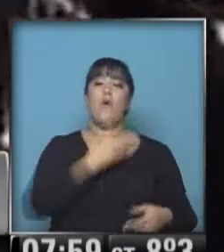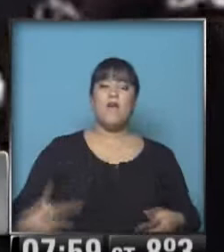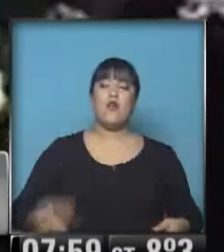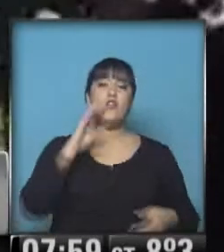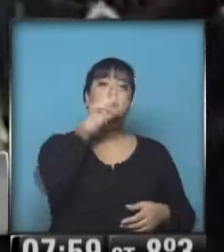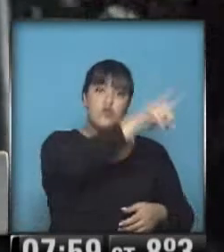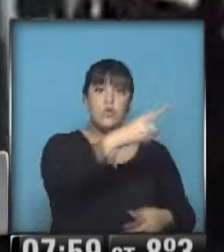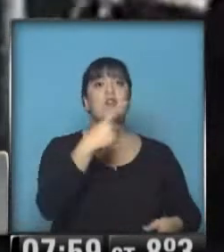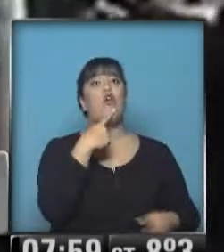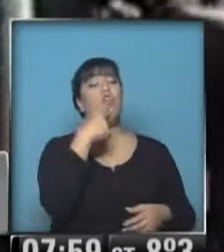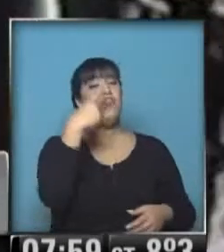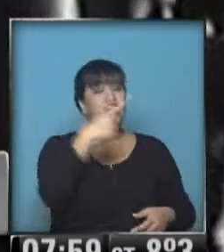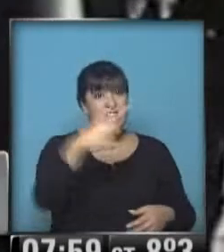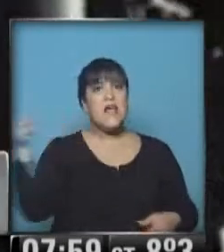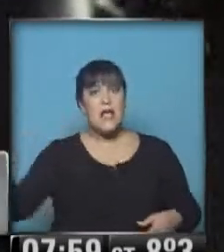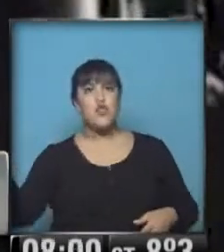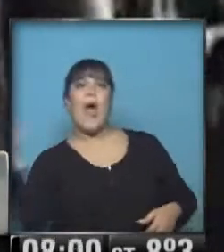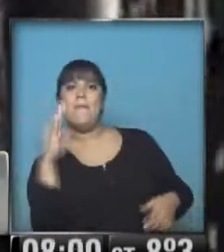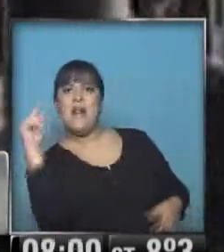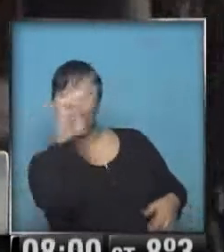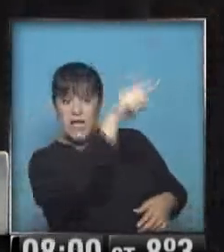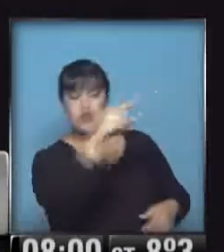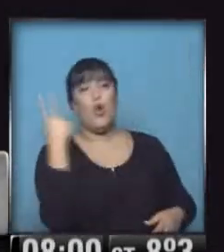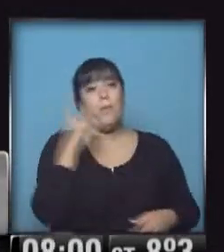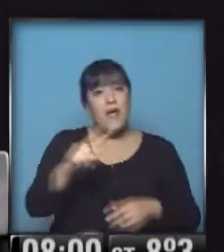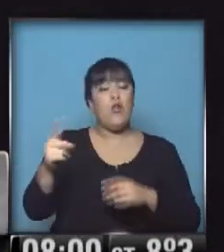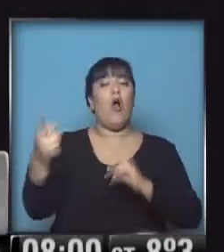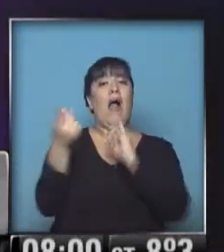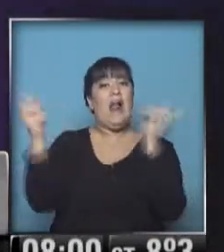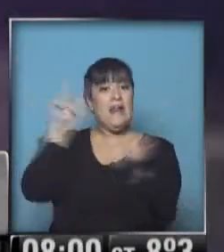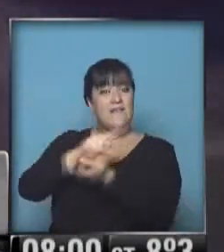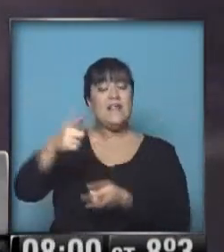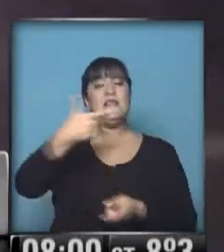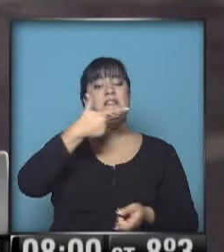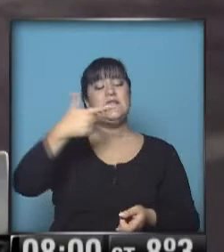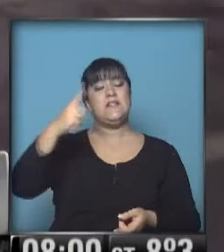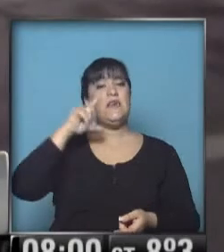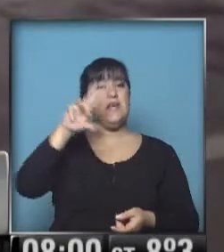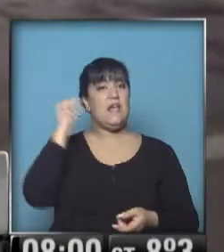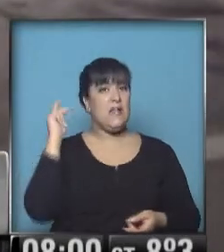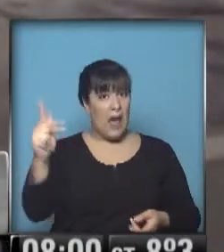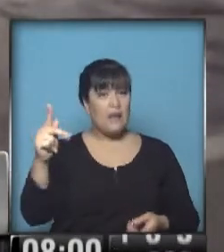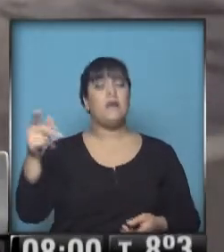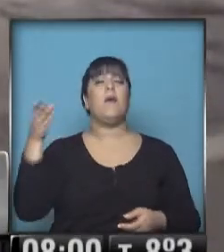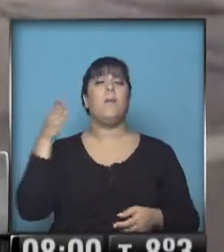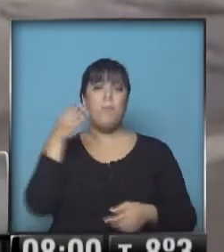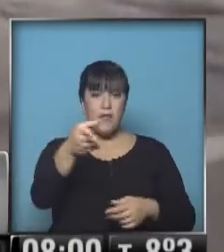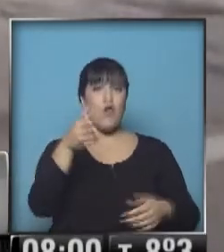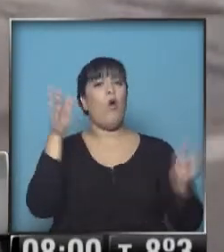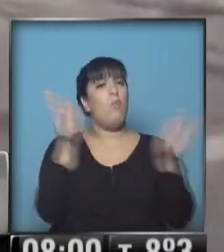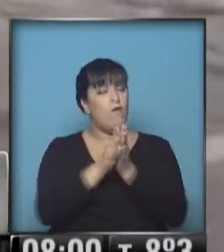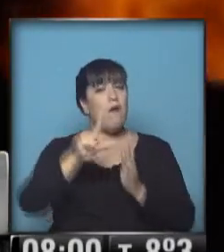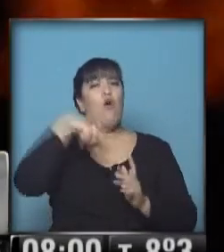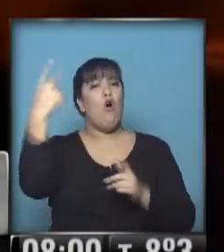a Estados Unidos. Al contrario que en Irak, donde Bagdad pidió la intervención de Estados Unidos contra los yihadistas,